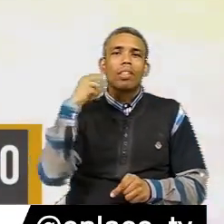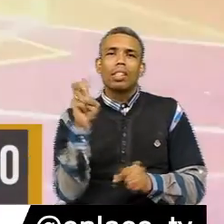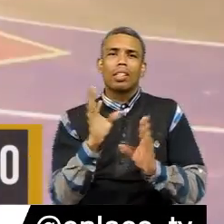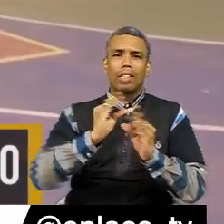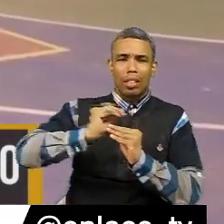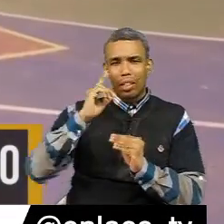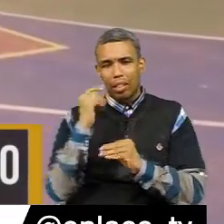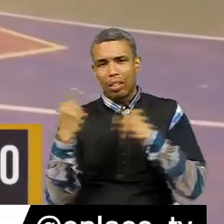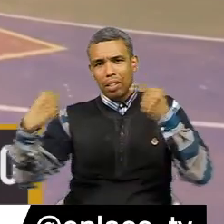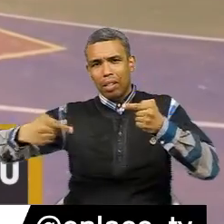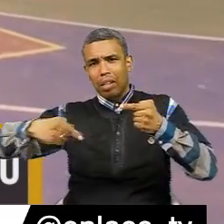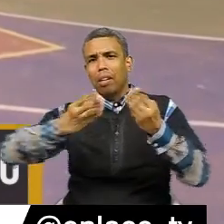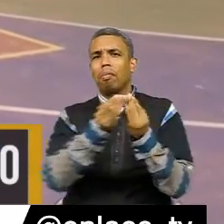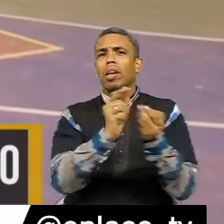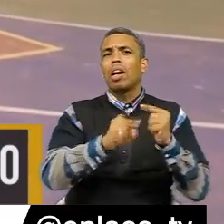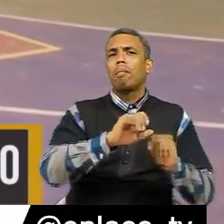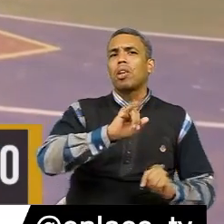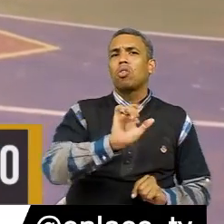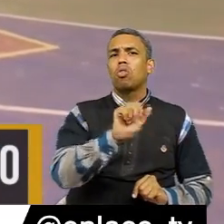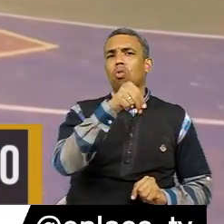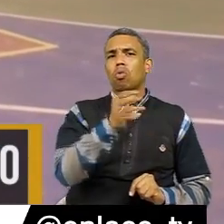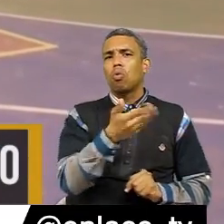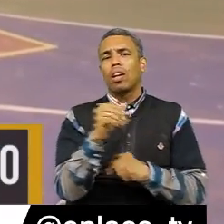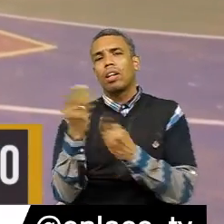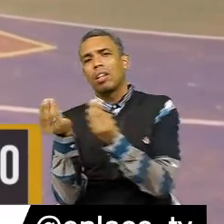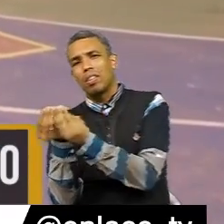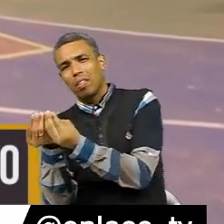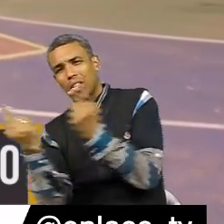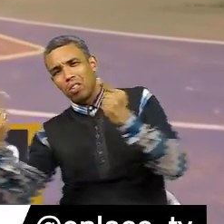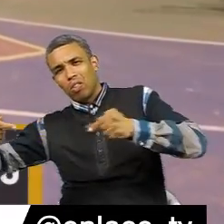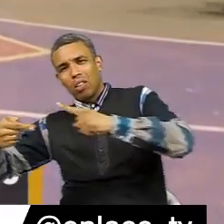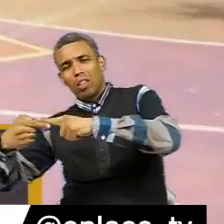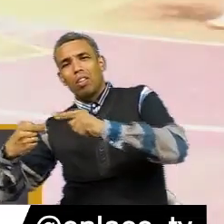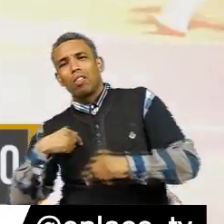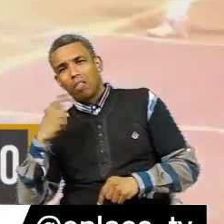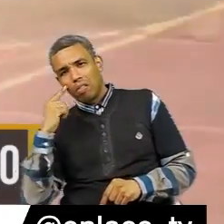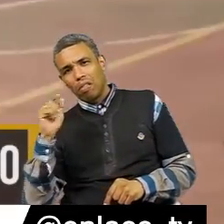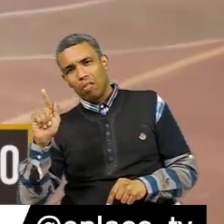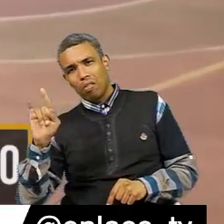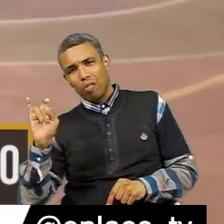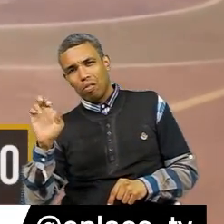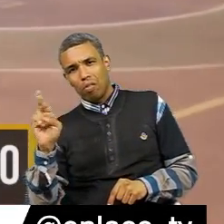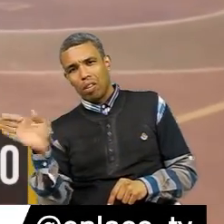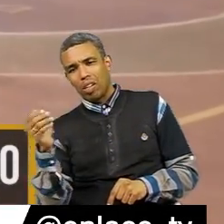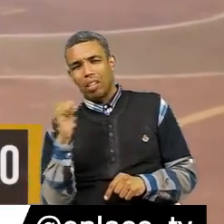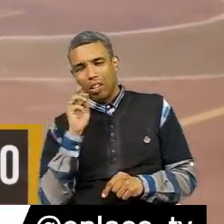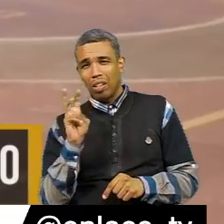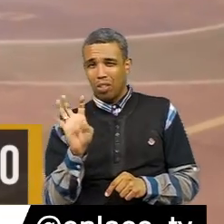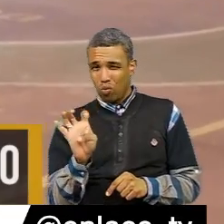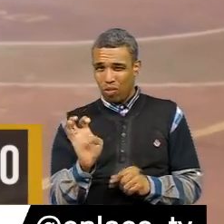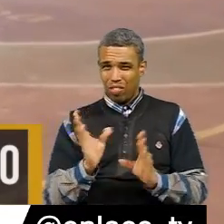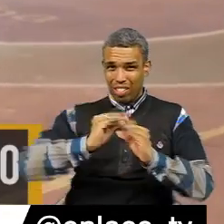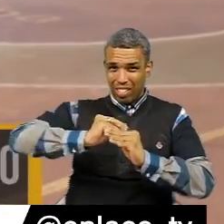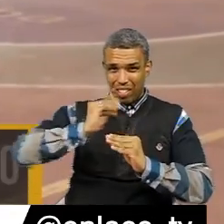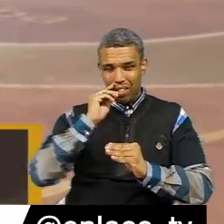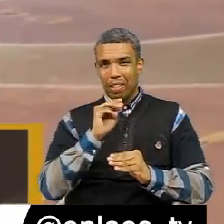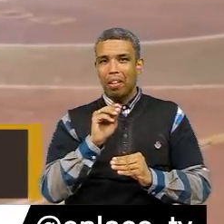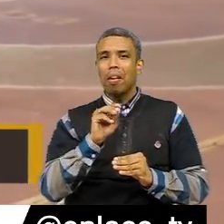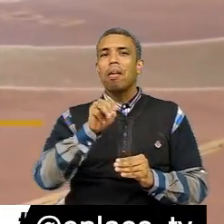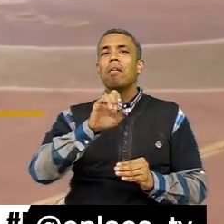de Juan León y Fuera de Lugar. A las 8 de la noche harán lo propio Pachas y Los Gallinos. Y a las 9 de la noche